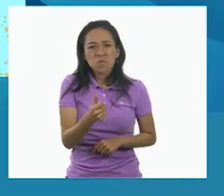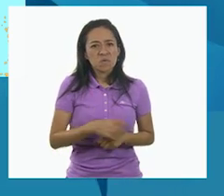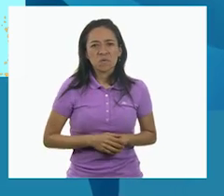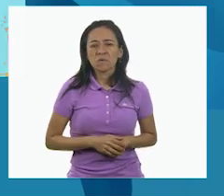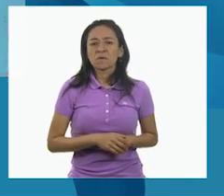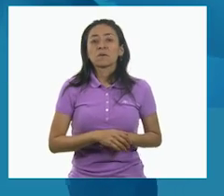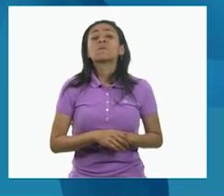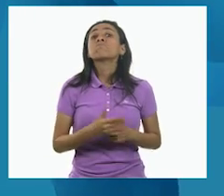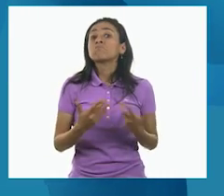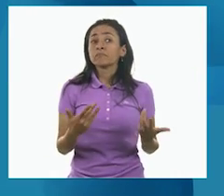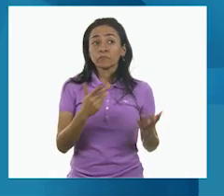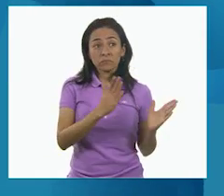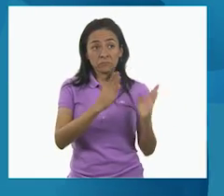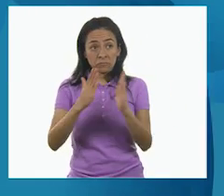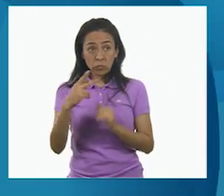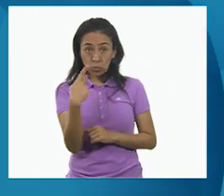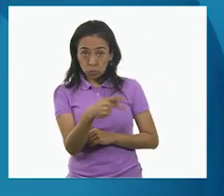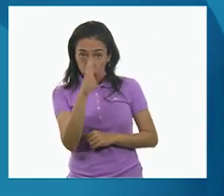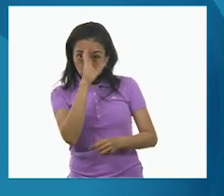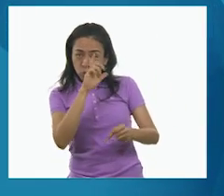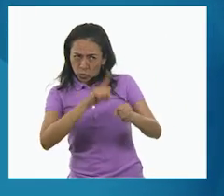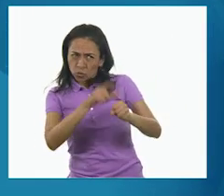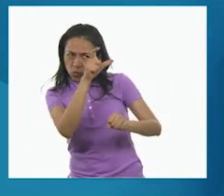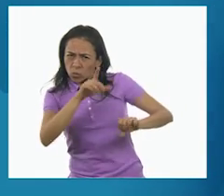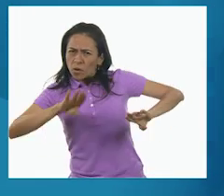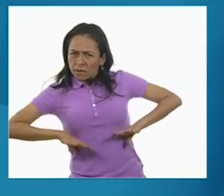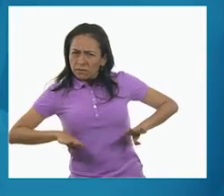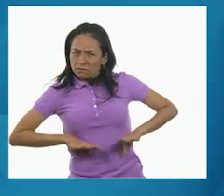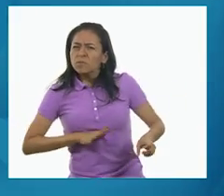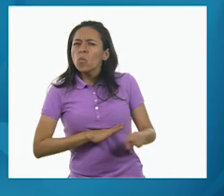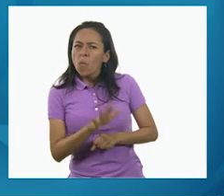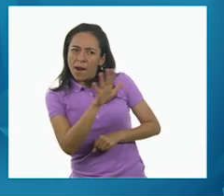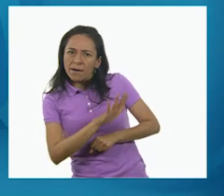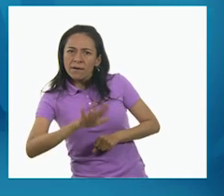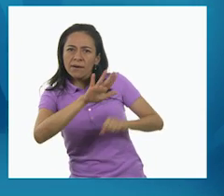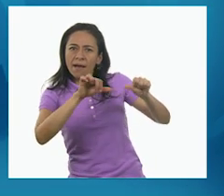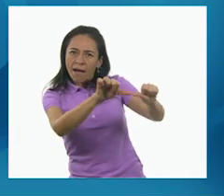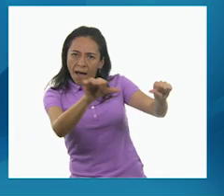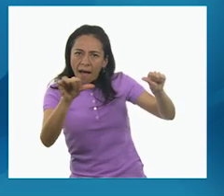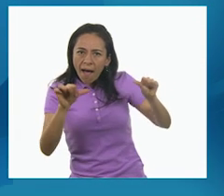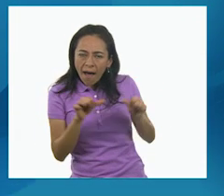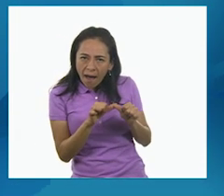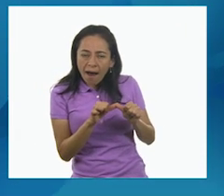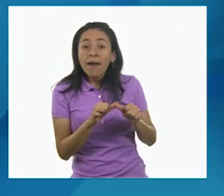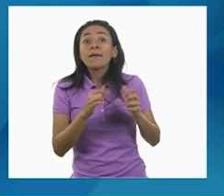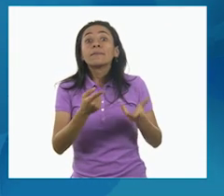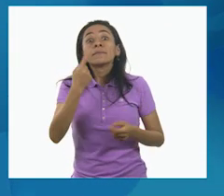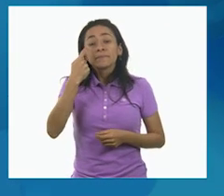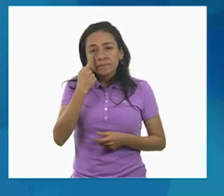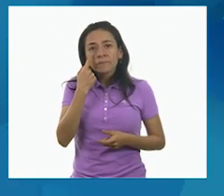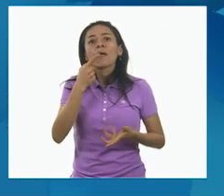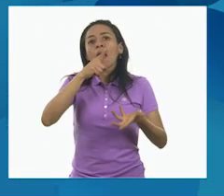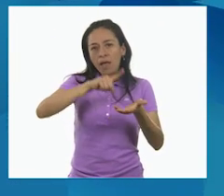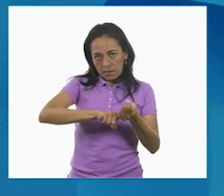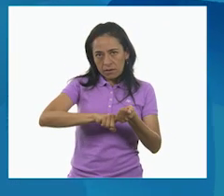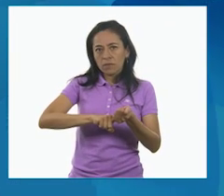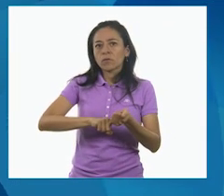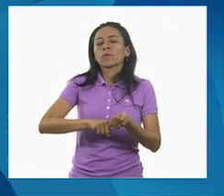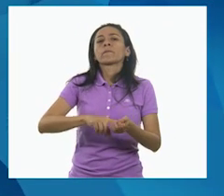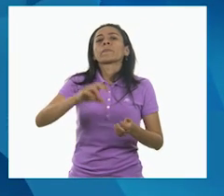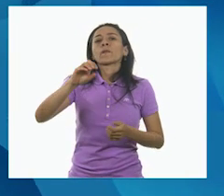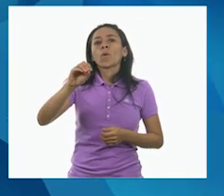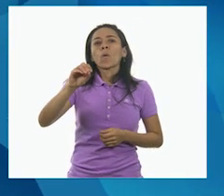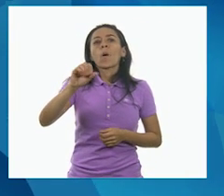tenía esta área? Bueno, pues que debido a que cuenta con oasis, algunas tierras fueron